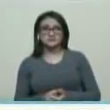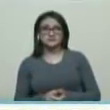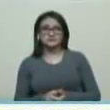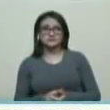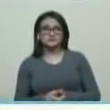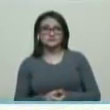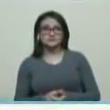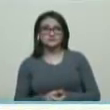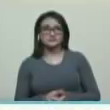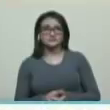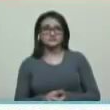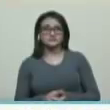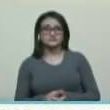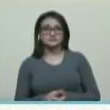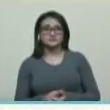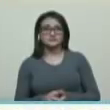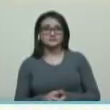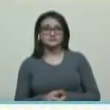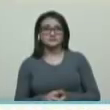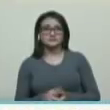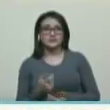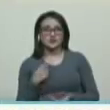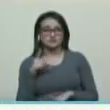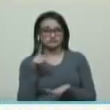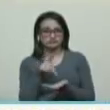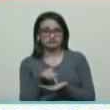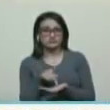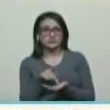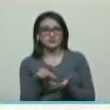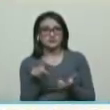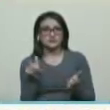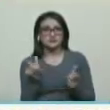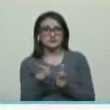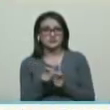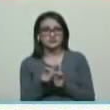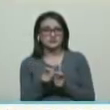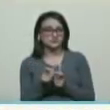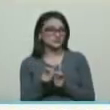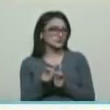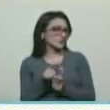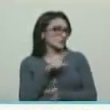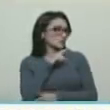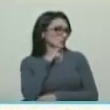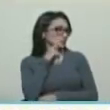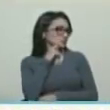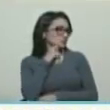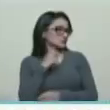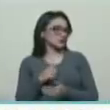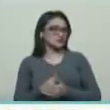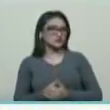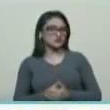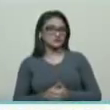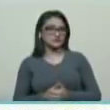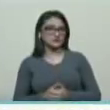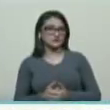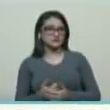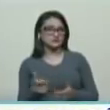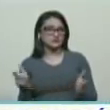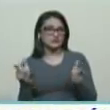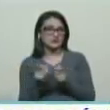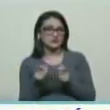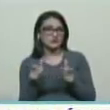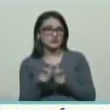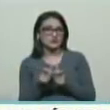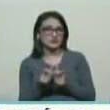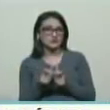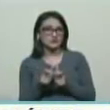prometedoras. Durante mi estadía en Moscú, yo también tuve reuniones,